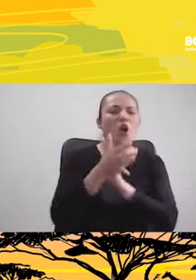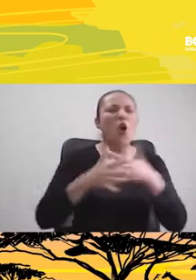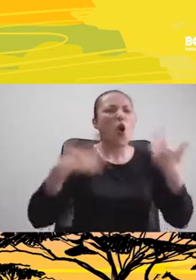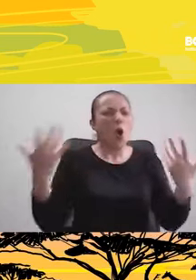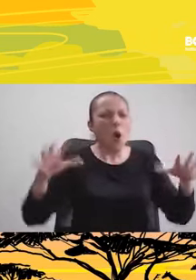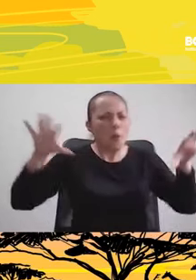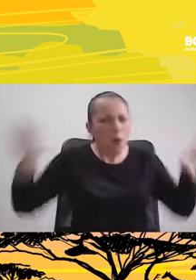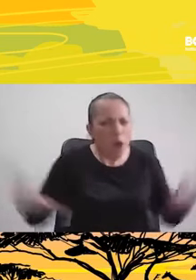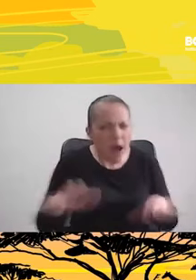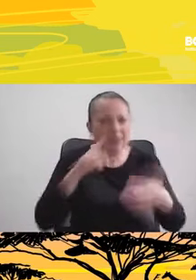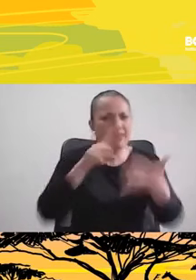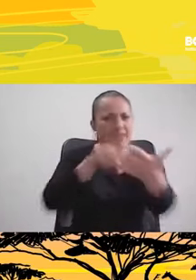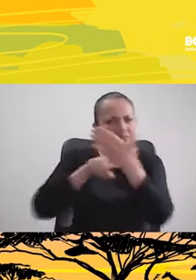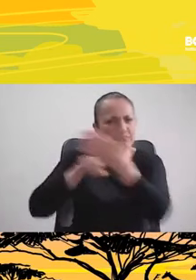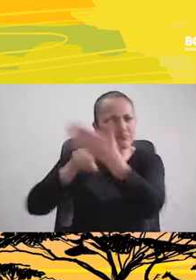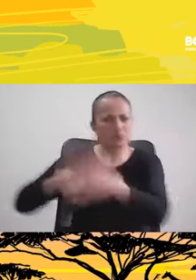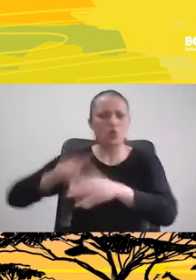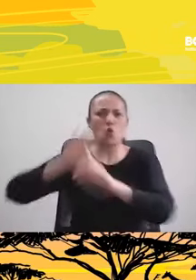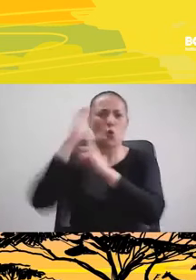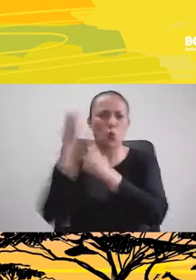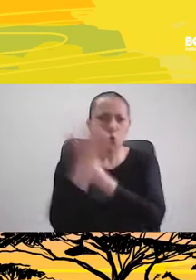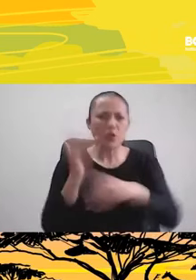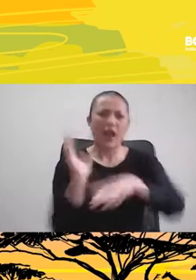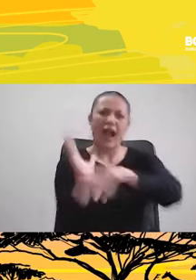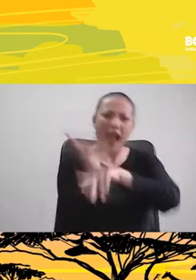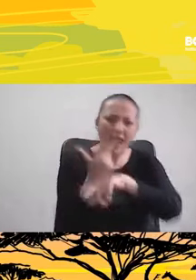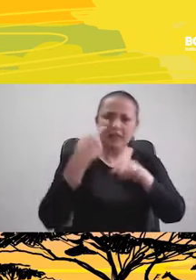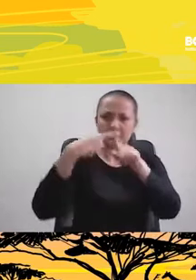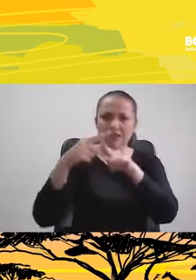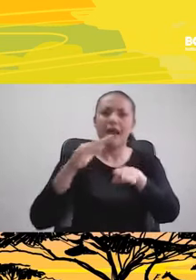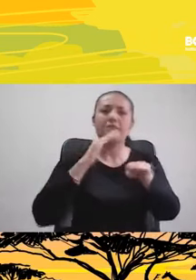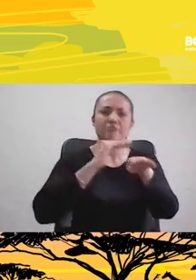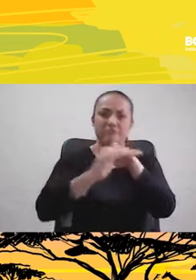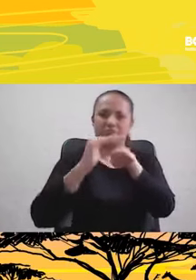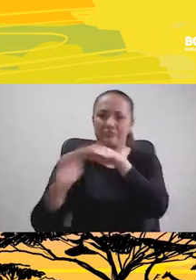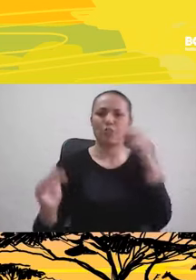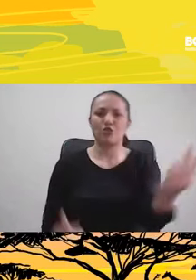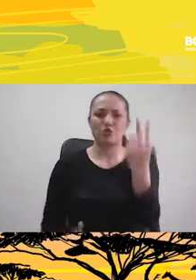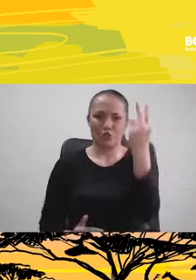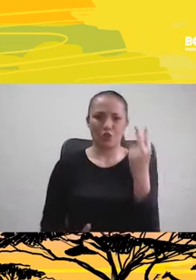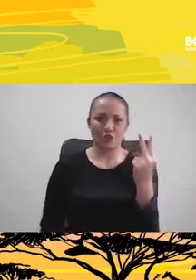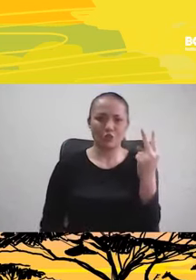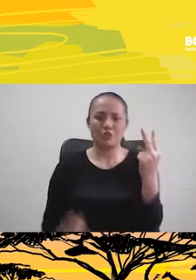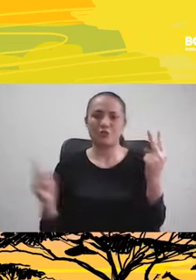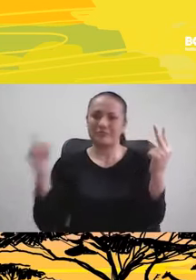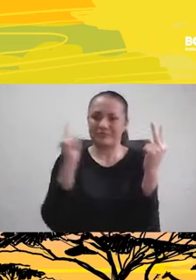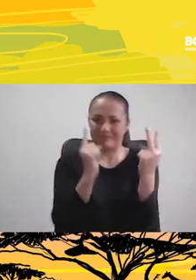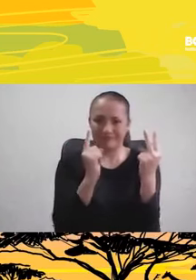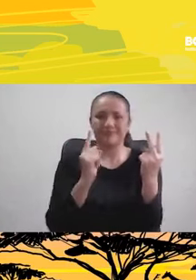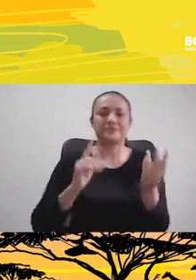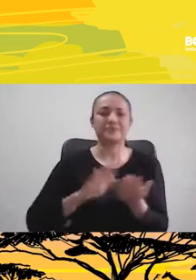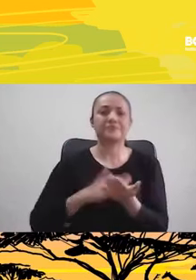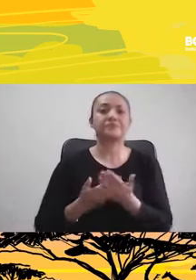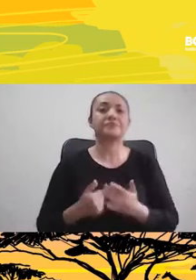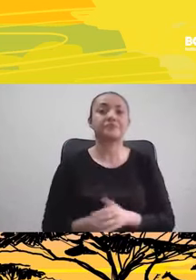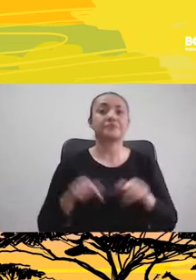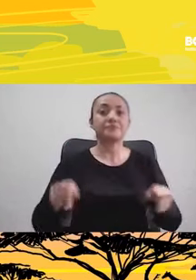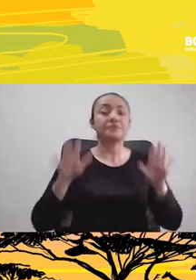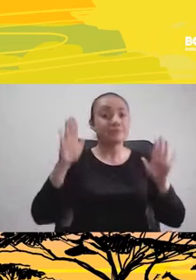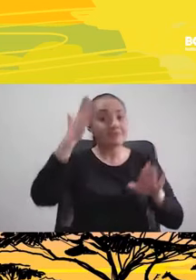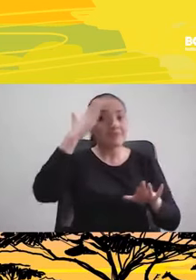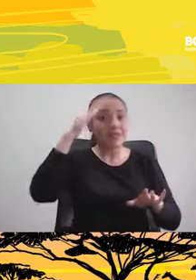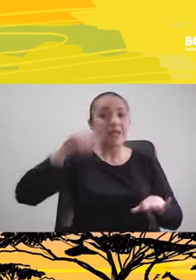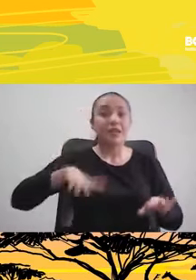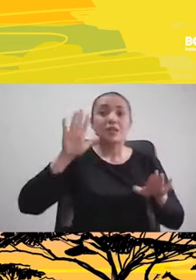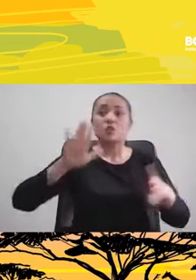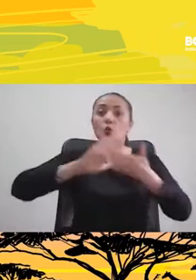y culturales junto con sus dos invitados. Recordemos que las comunidades palenqueras en el país